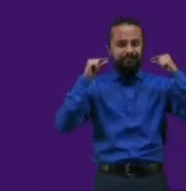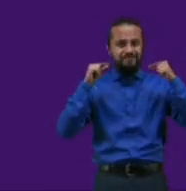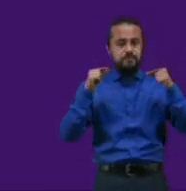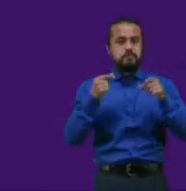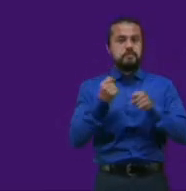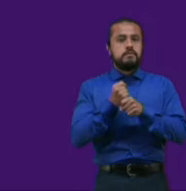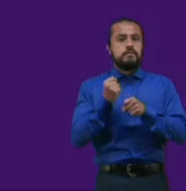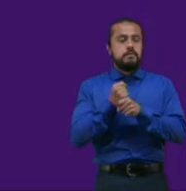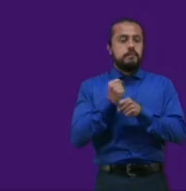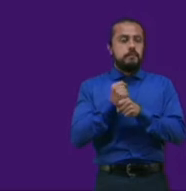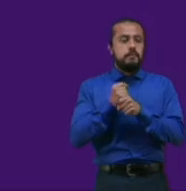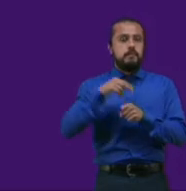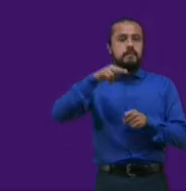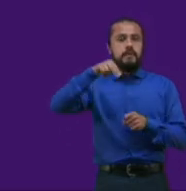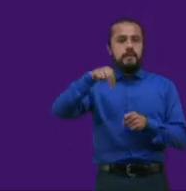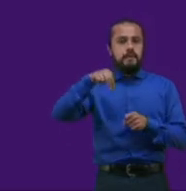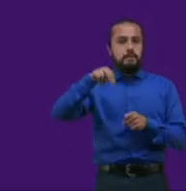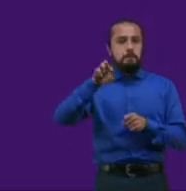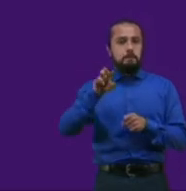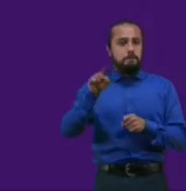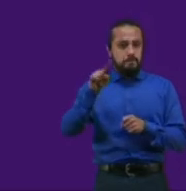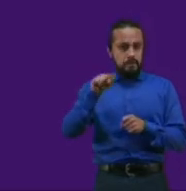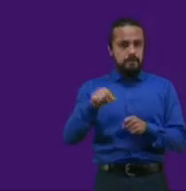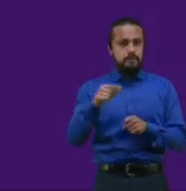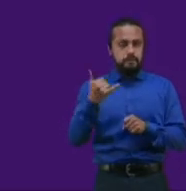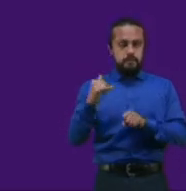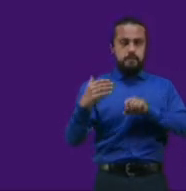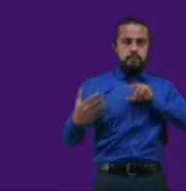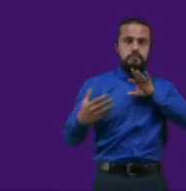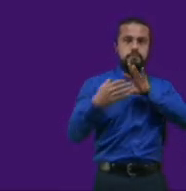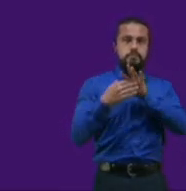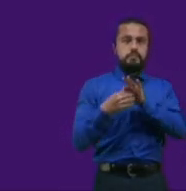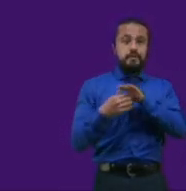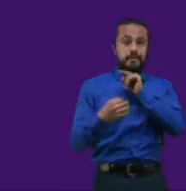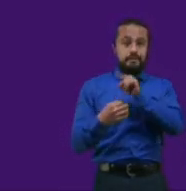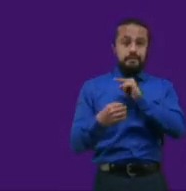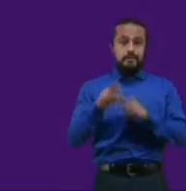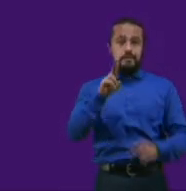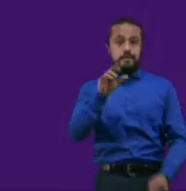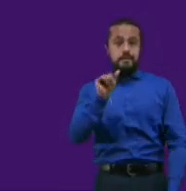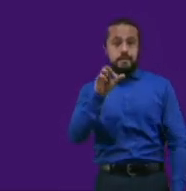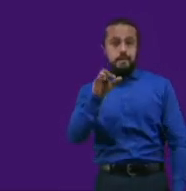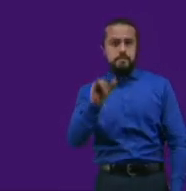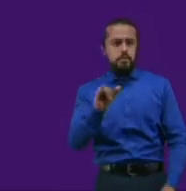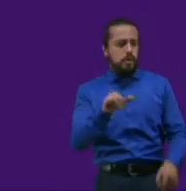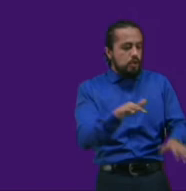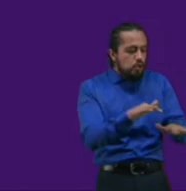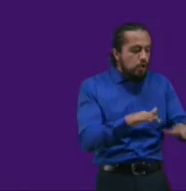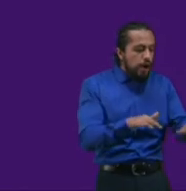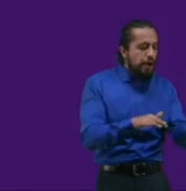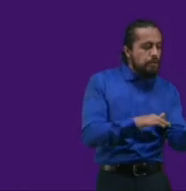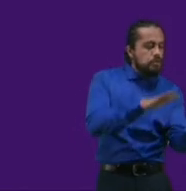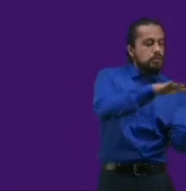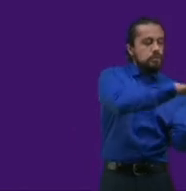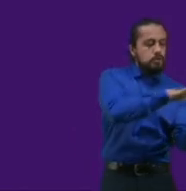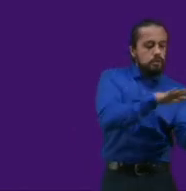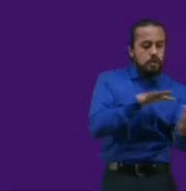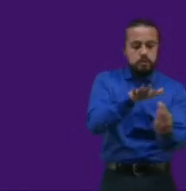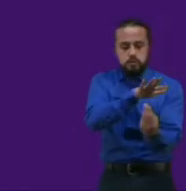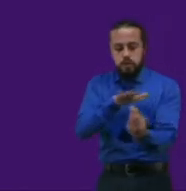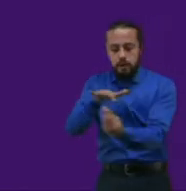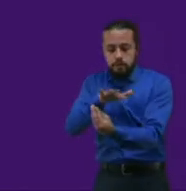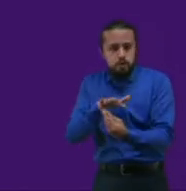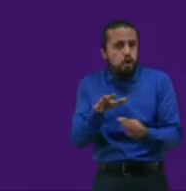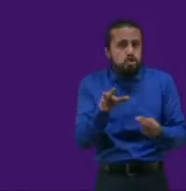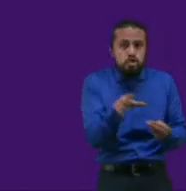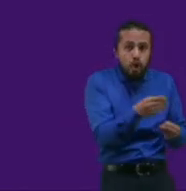y es hacer que Rappi sea Rappi en cada microzona. Rappi aún no es Rappi en cada